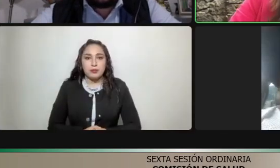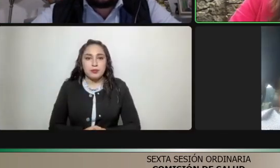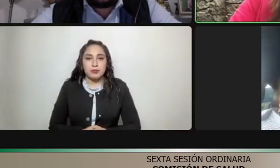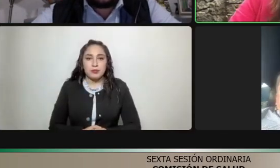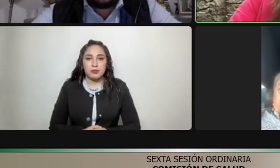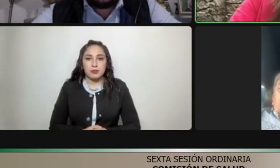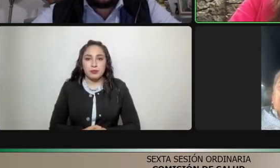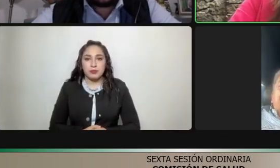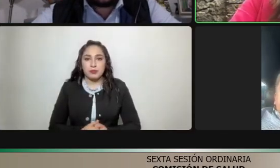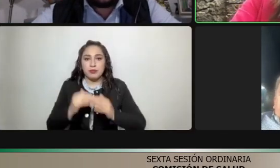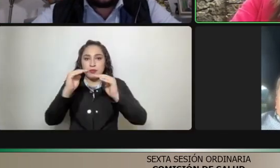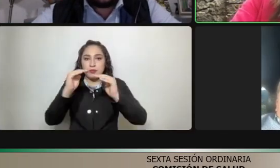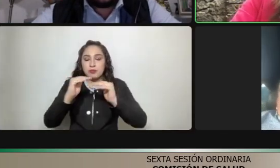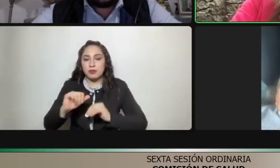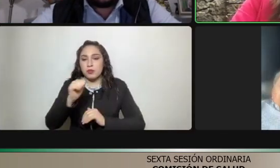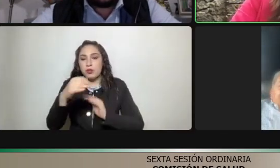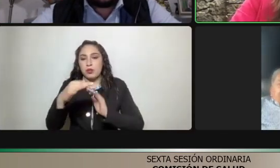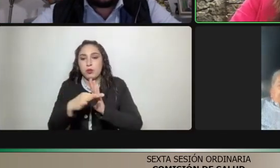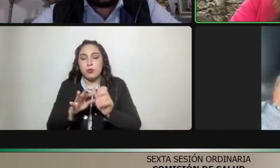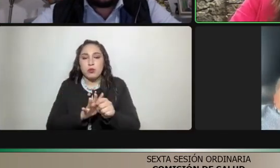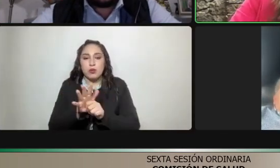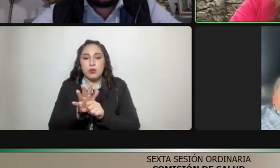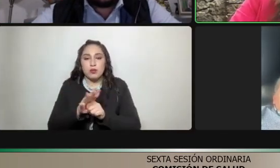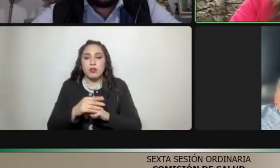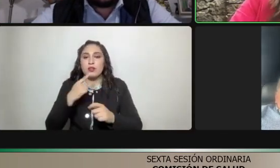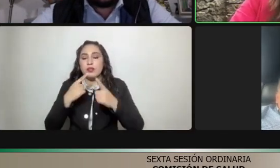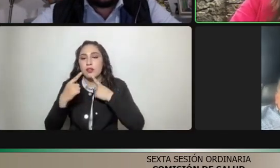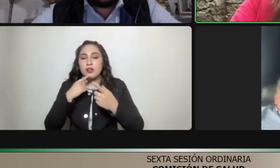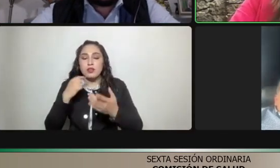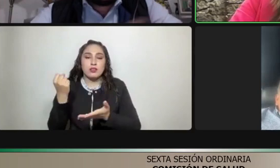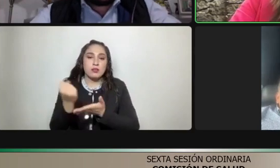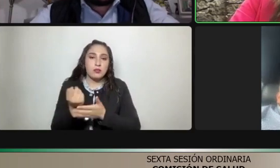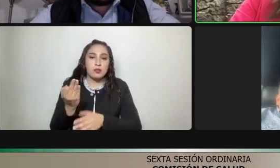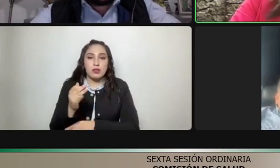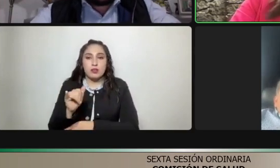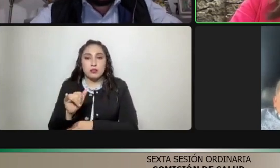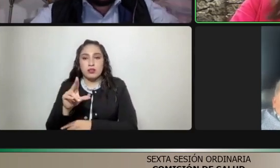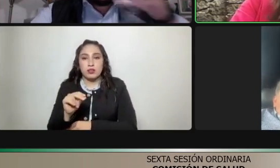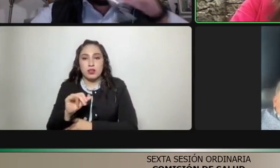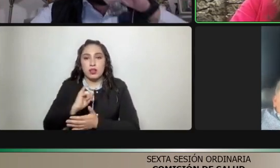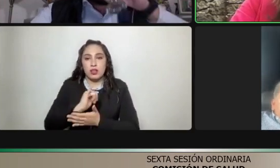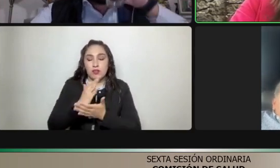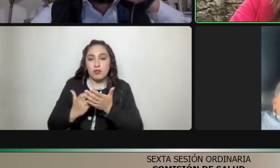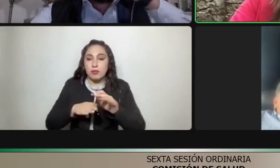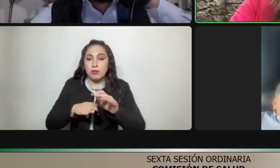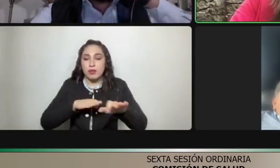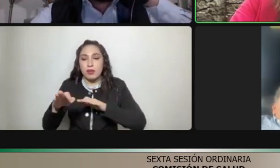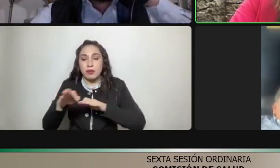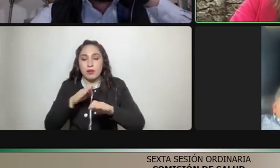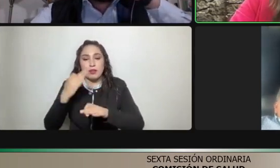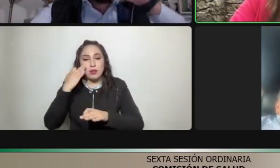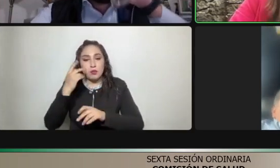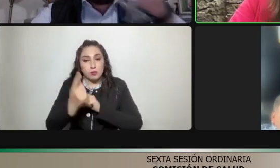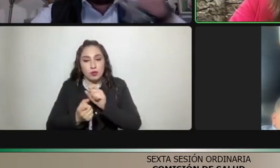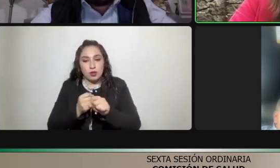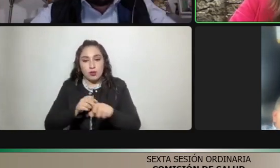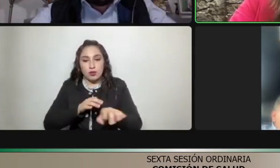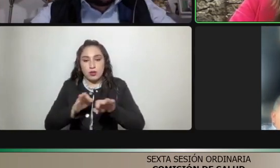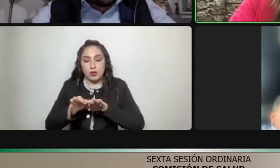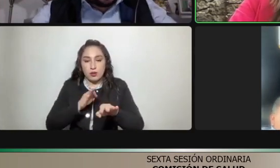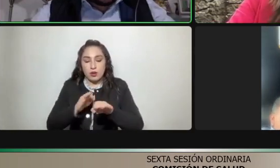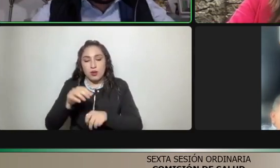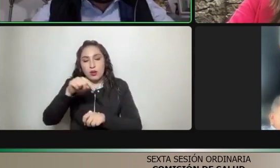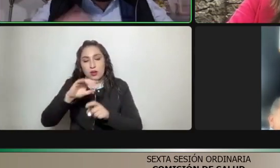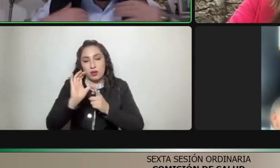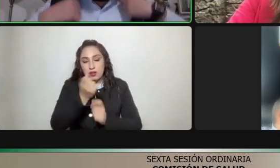día es la presentación y en su caso aprobación del informe anual del segundo año legislativo de la comisión de salud.